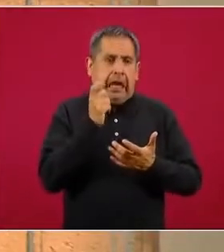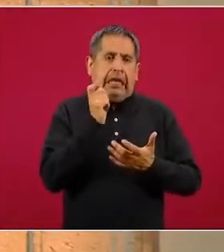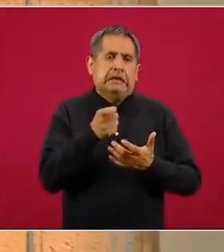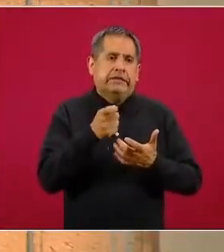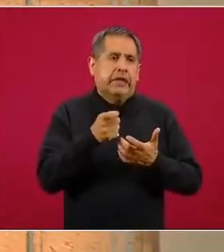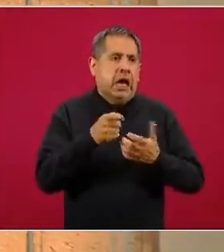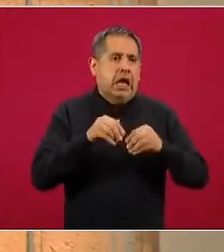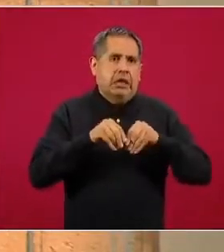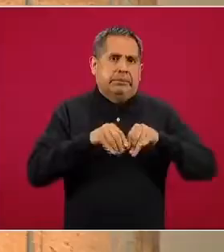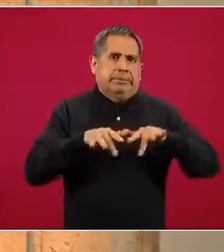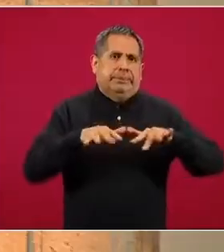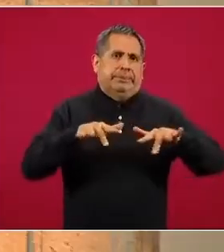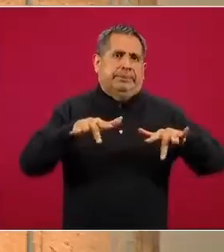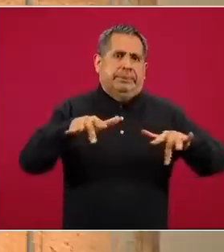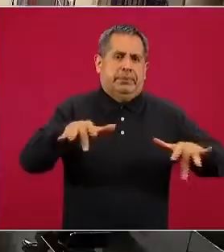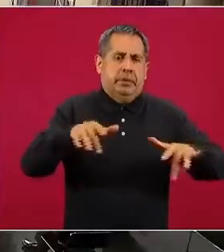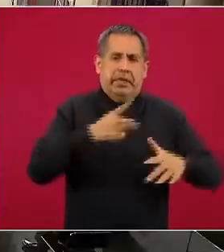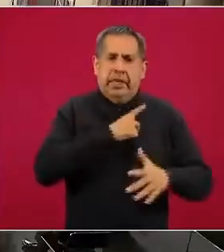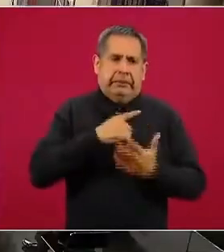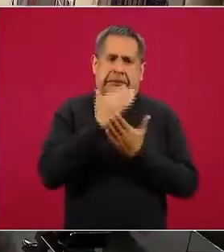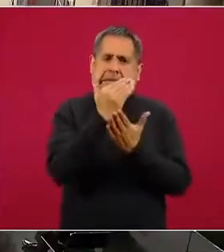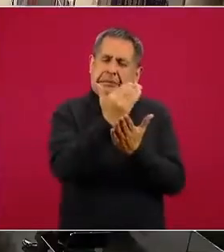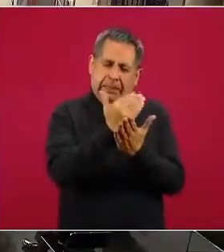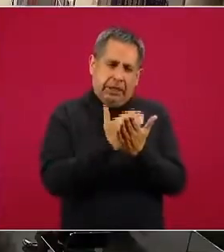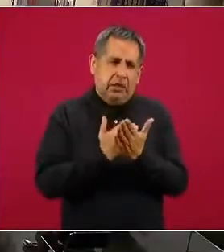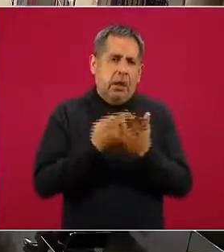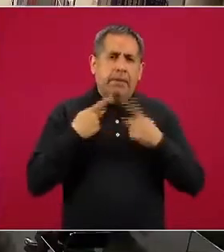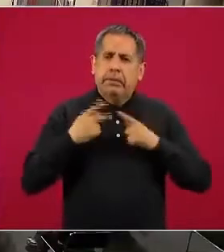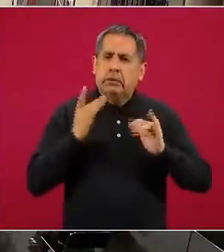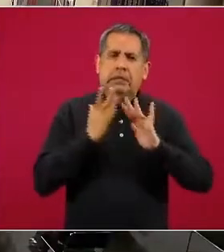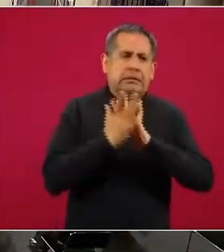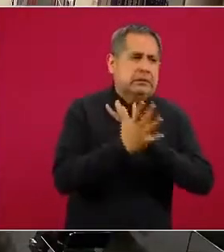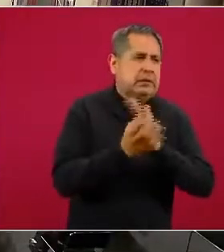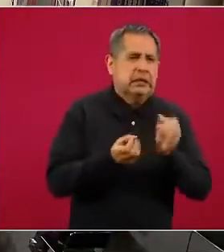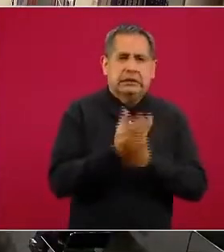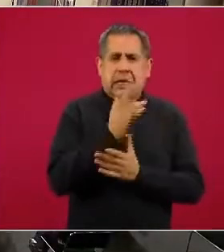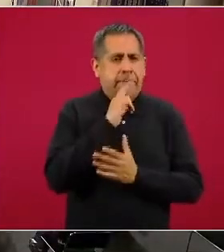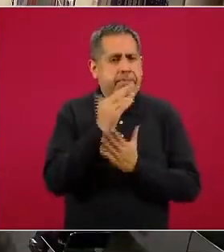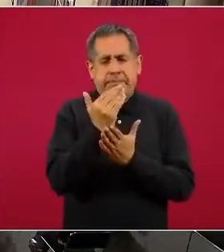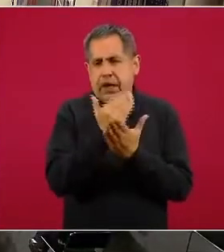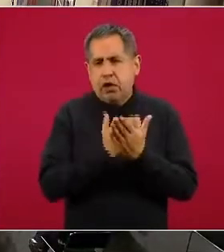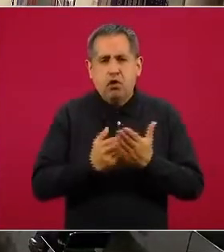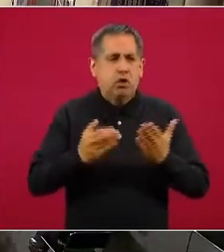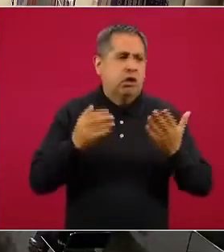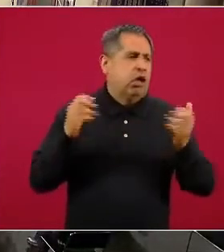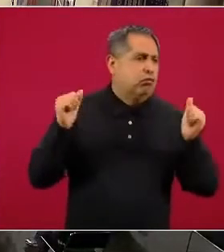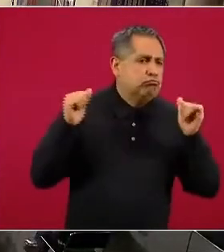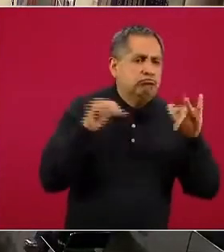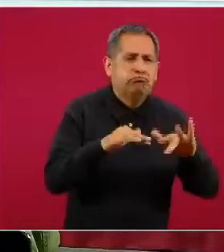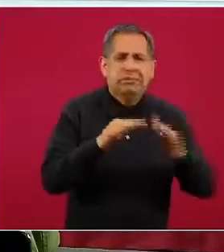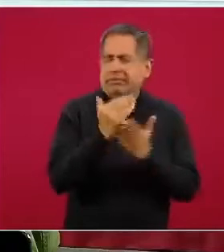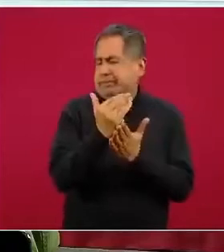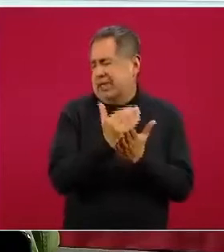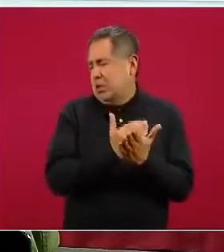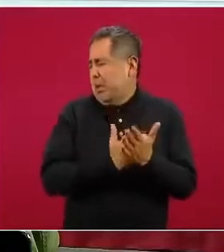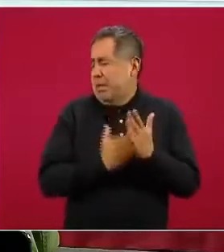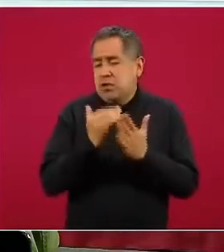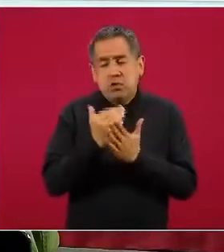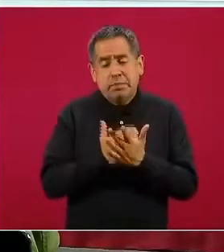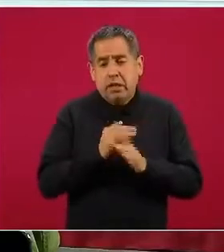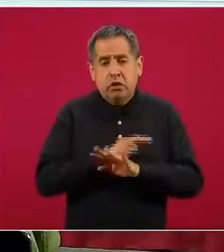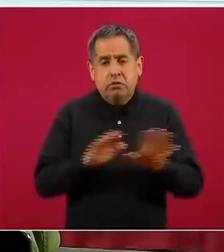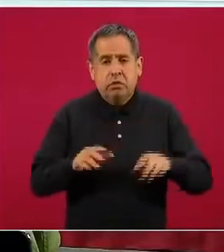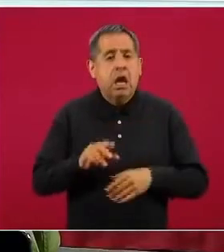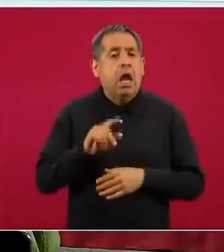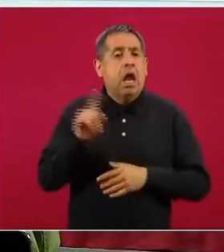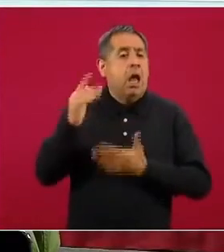que disminuir estas actividades en los espacios públicos, actividades sociales en general, y bueno, mientras